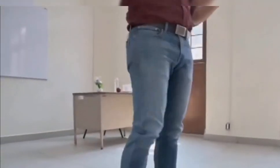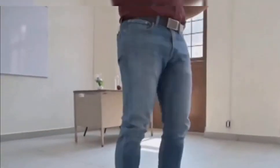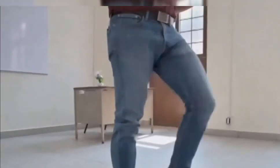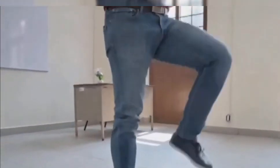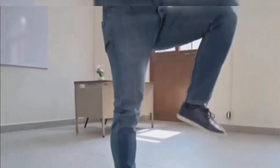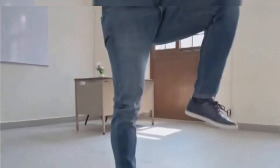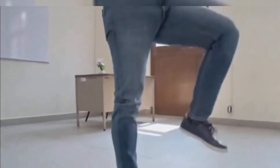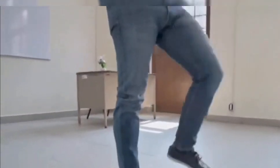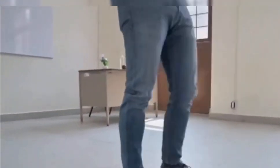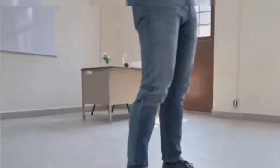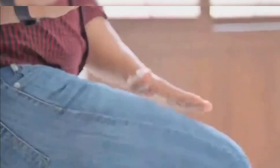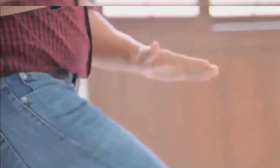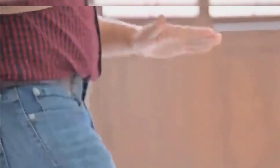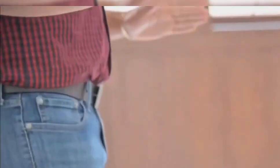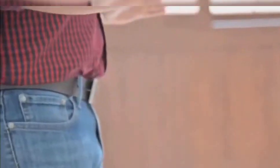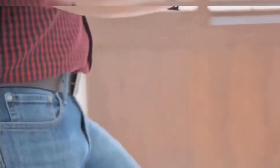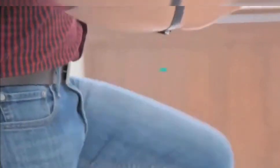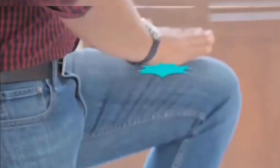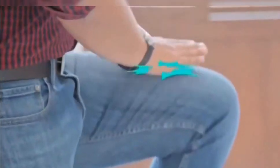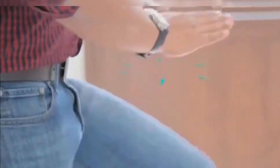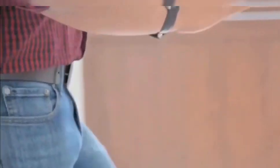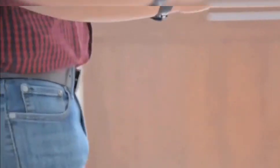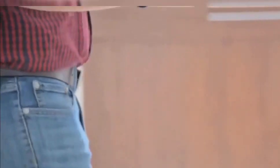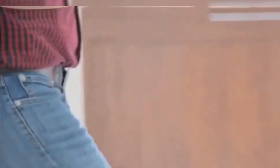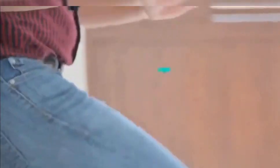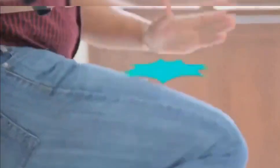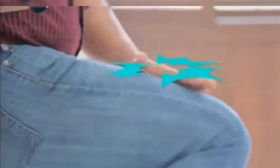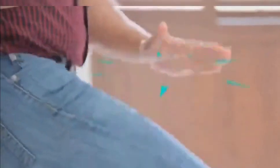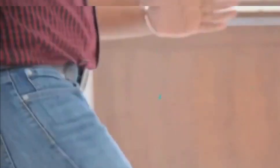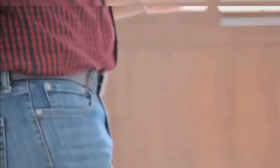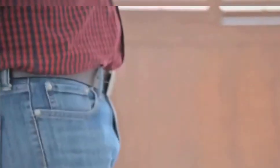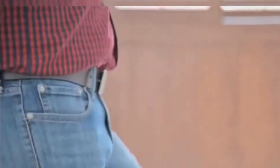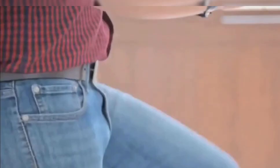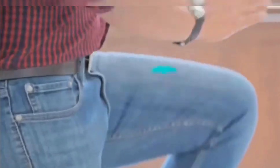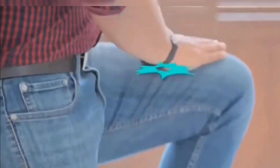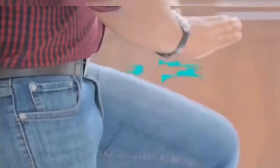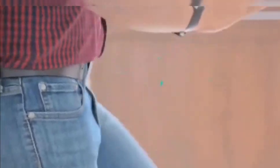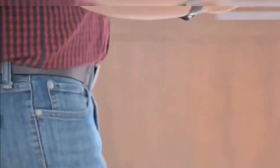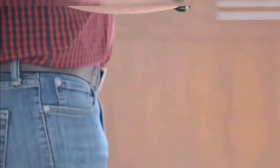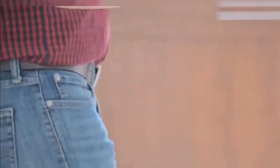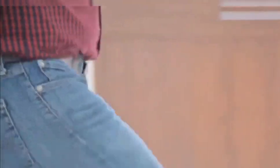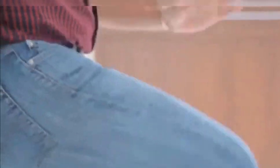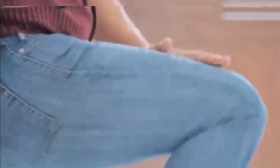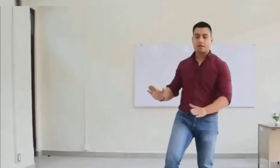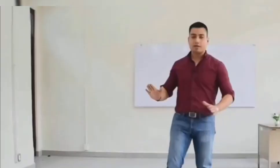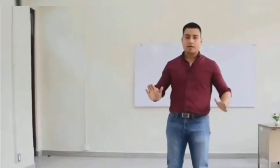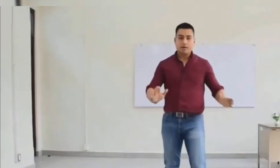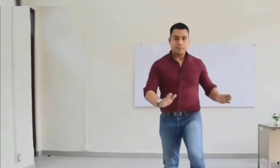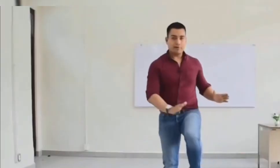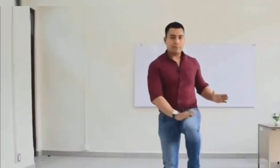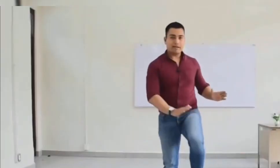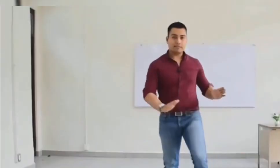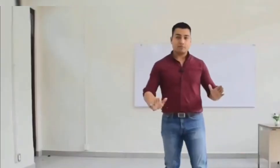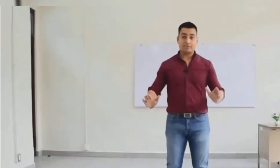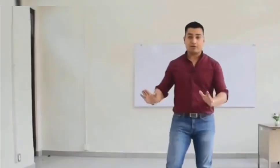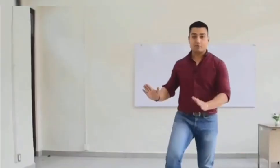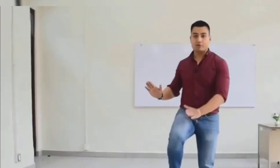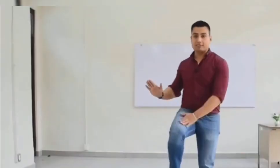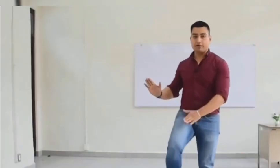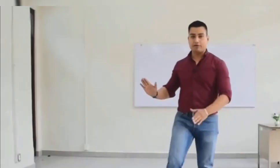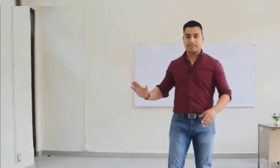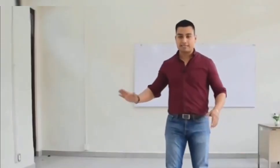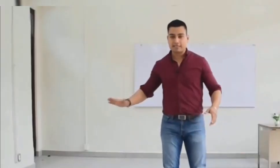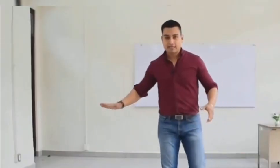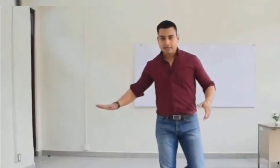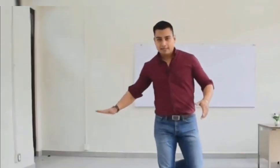contraria. Muy bien. A continuación, vamos a realizar la misma acción, pero en la parte